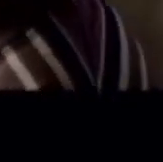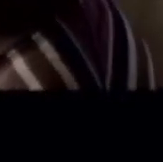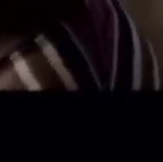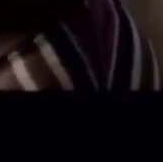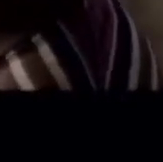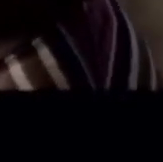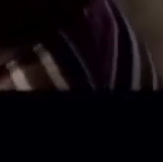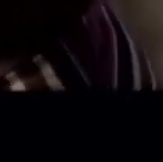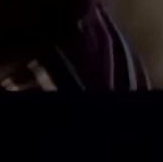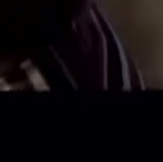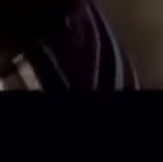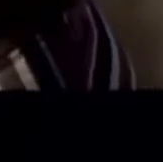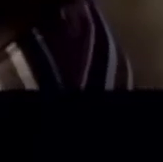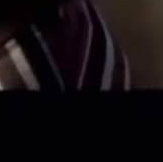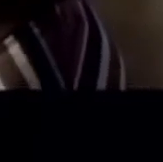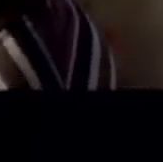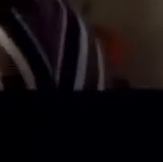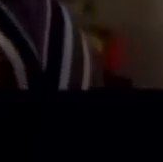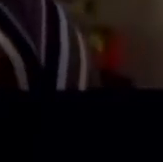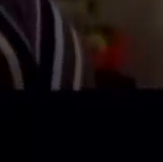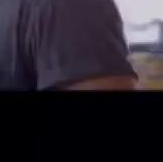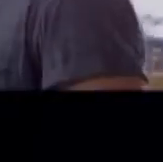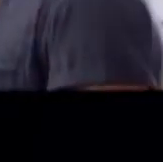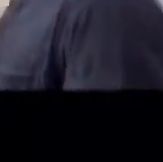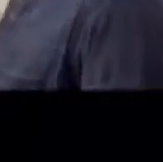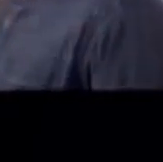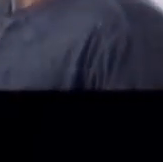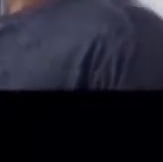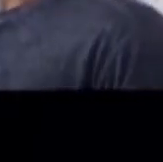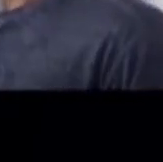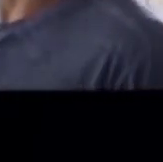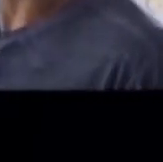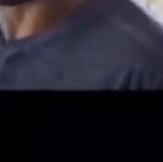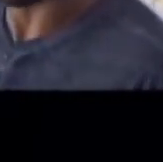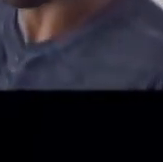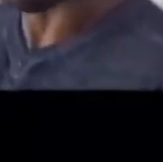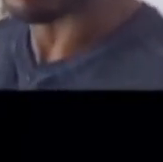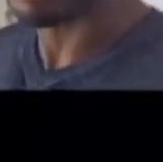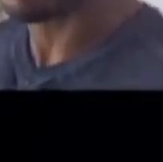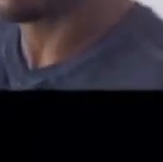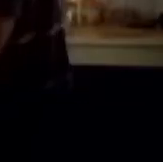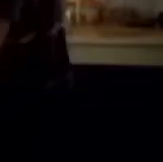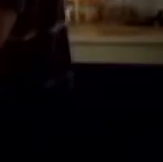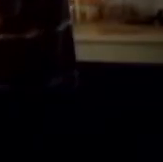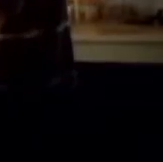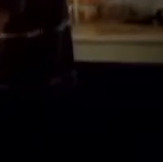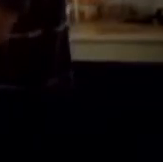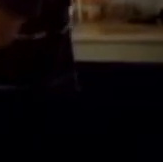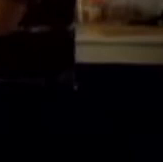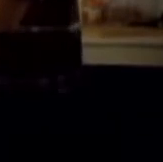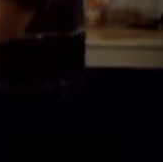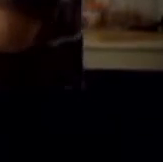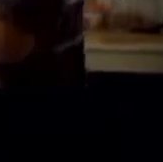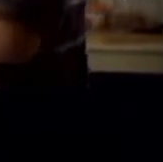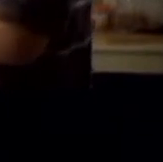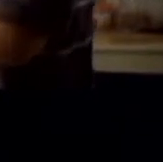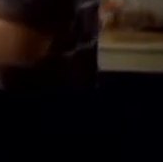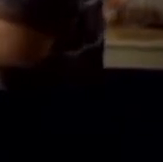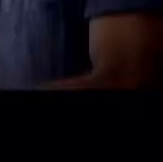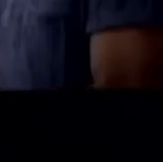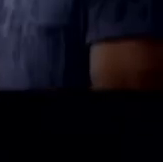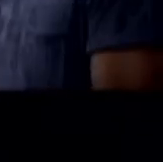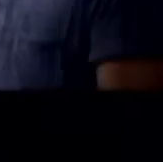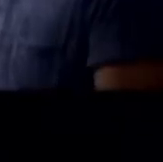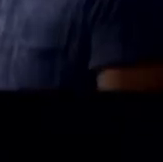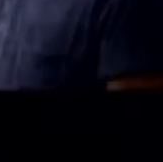los buenos esposos. Ya sabe, usted debe de encontrarlas en dos tamaños o presentaciones, la de 250 gramos y la